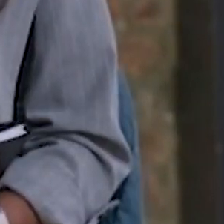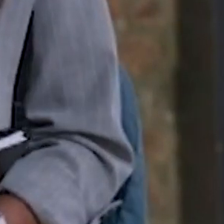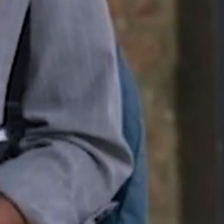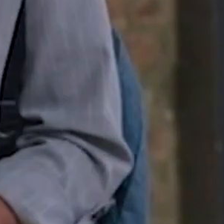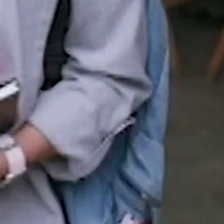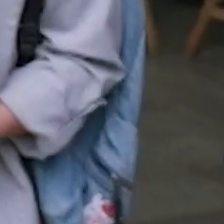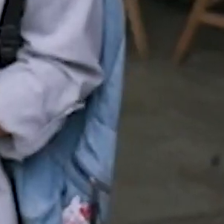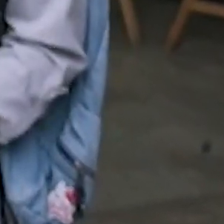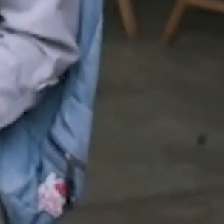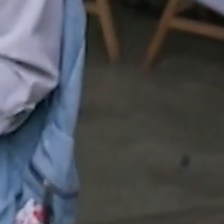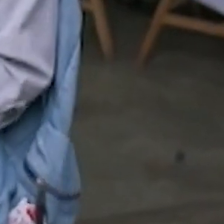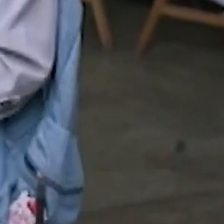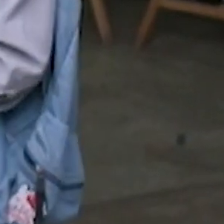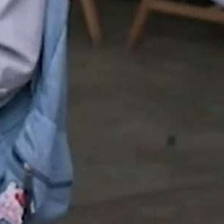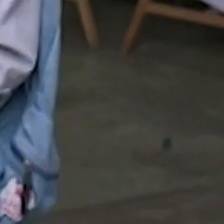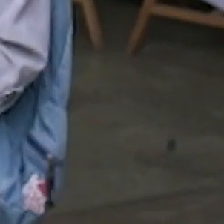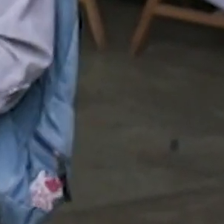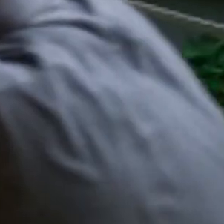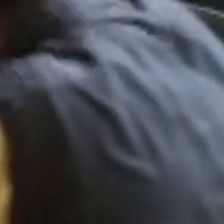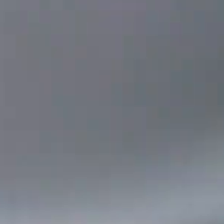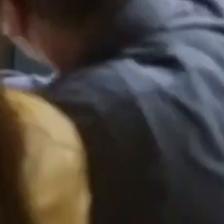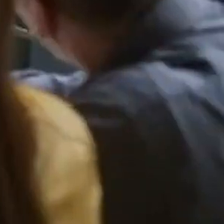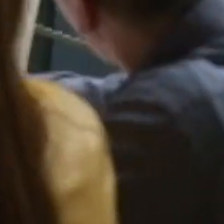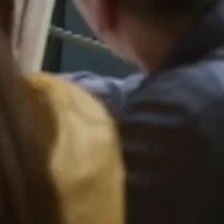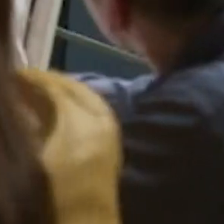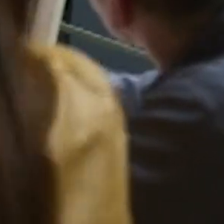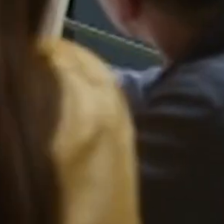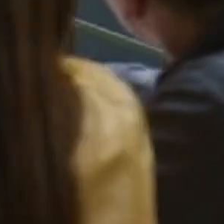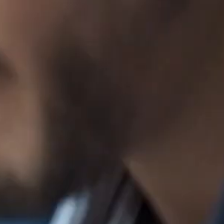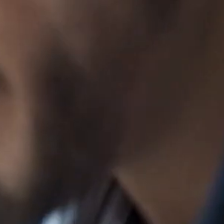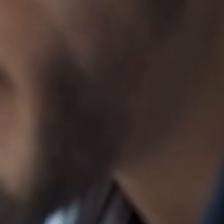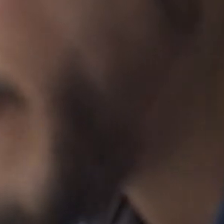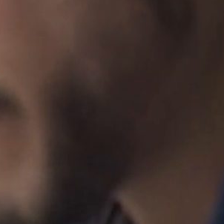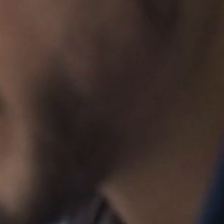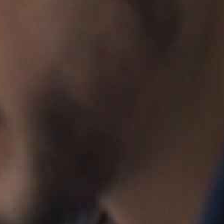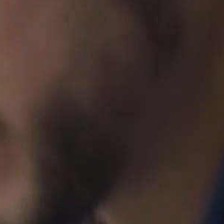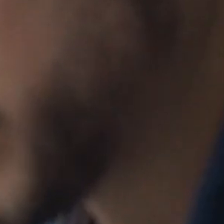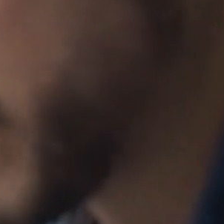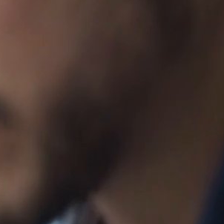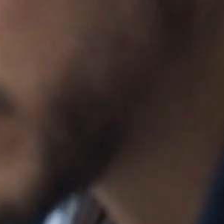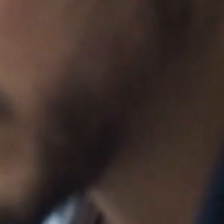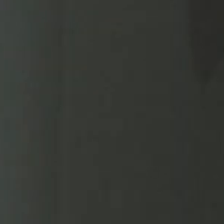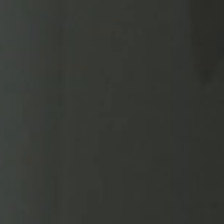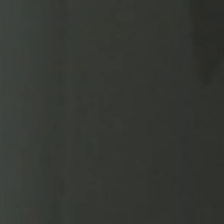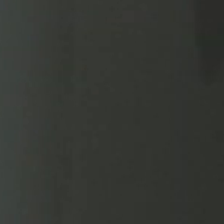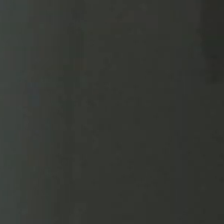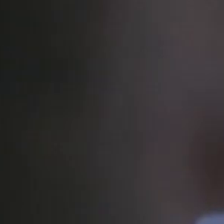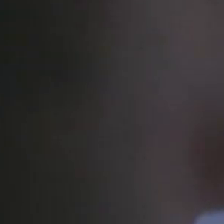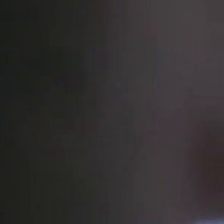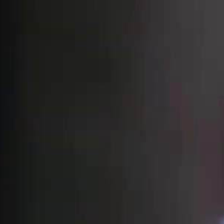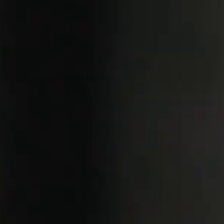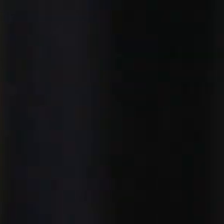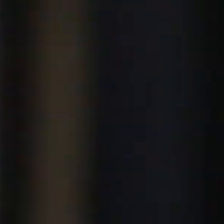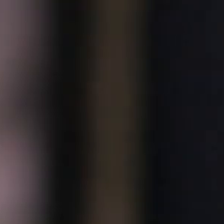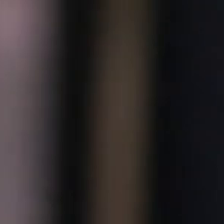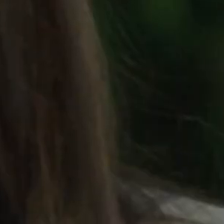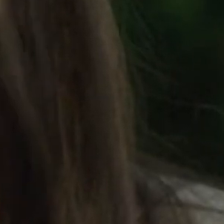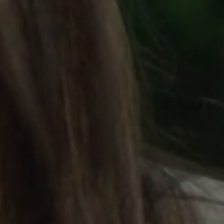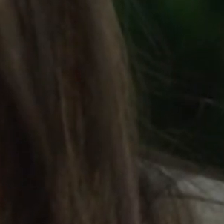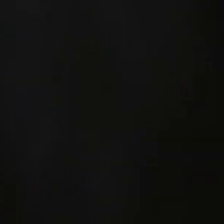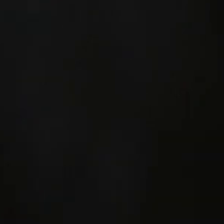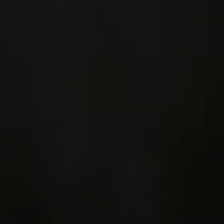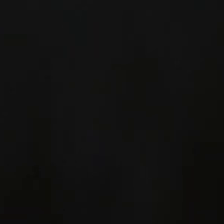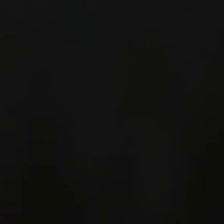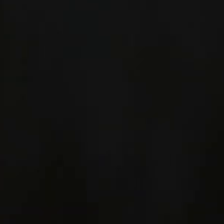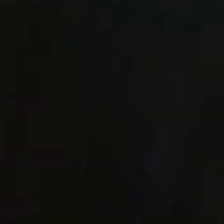jóvenes universitarias recién salidas de la Facultad de Arquitectura deberán emplear todos sus conocimientos para solucionar los problemas